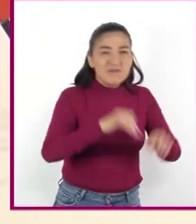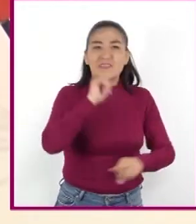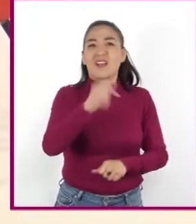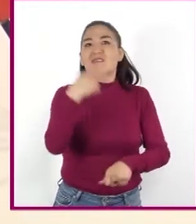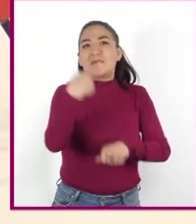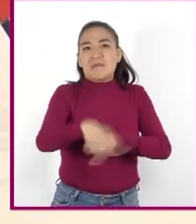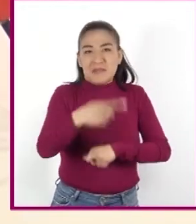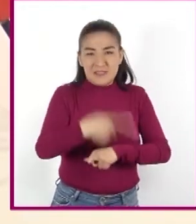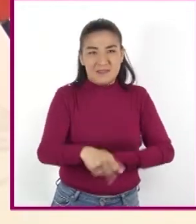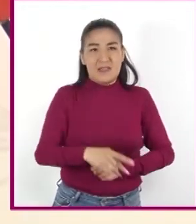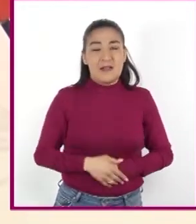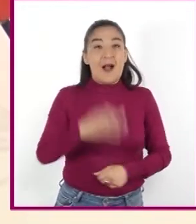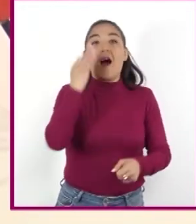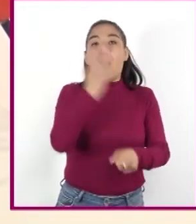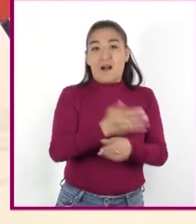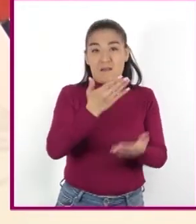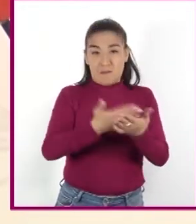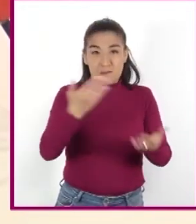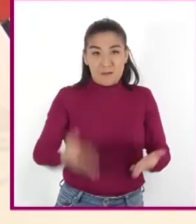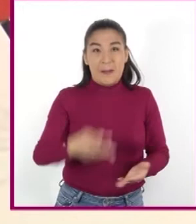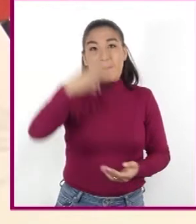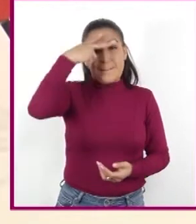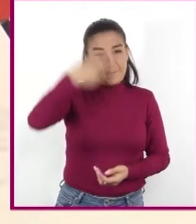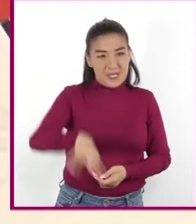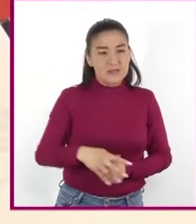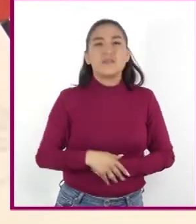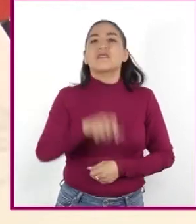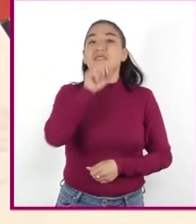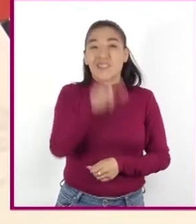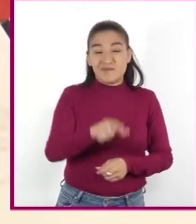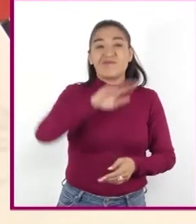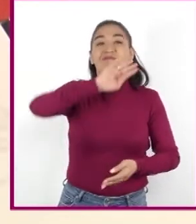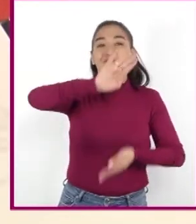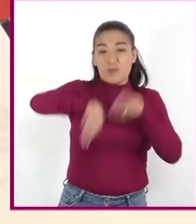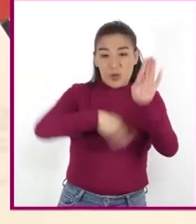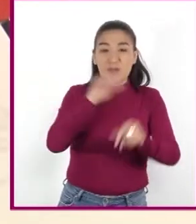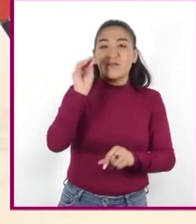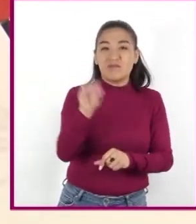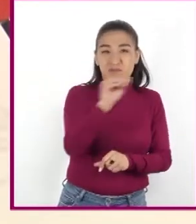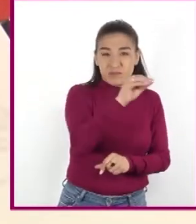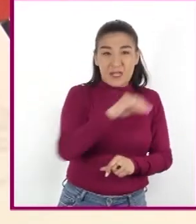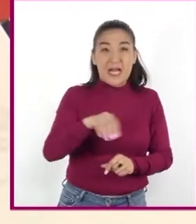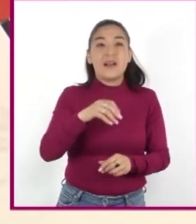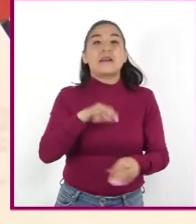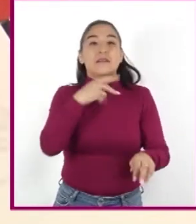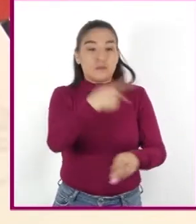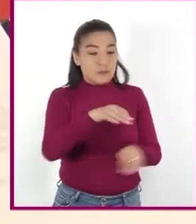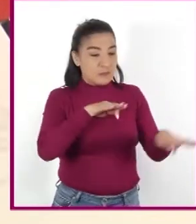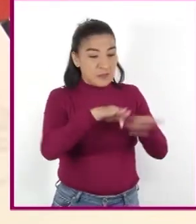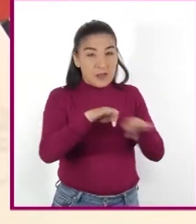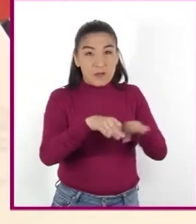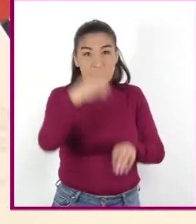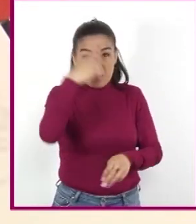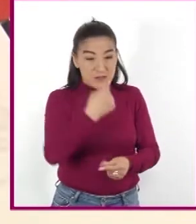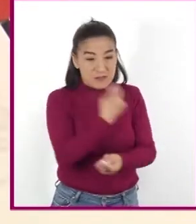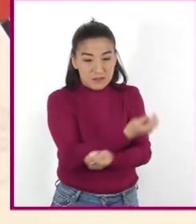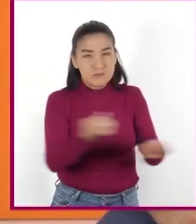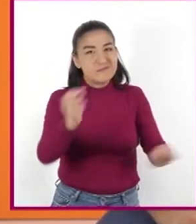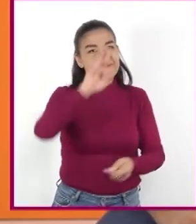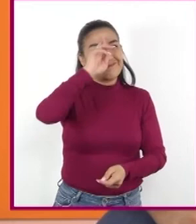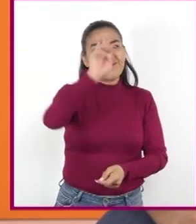peligrosas. Actualmente en México y en muchos países del mundo, el trabajo infantil está prohibido por la